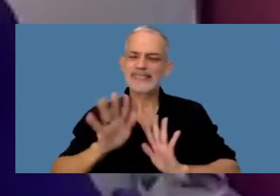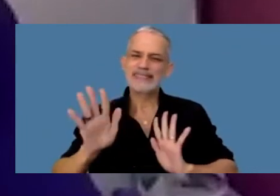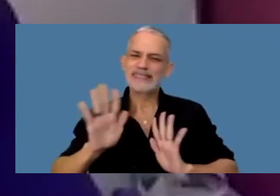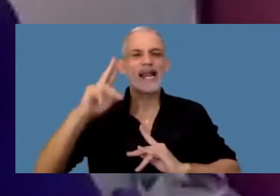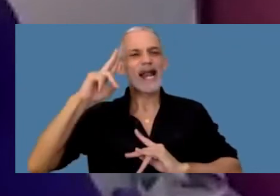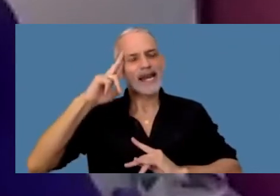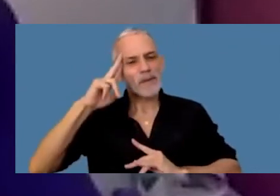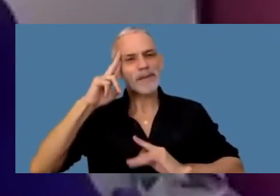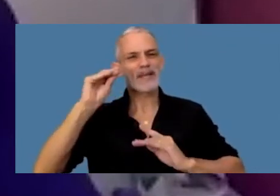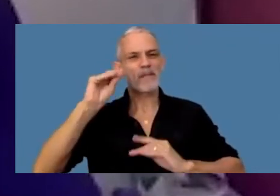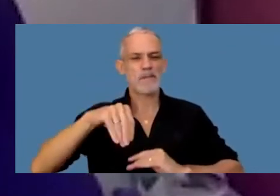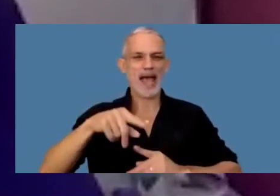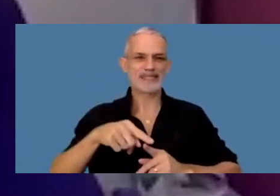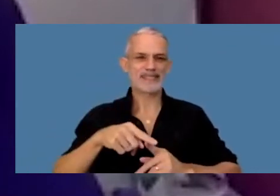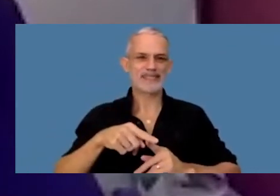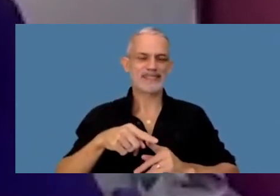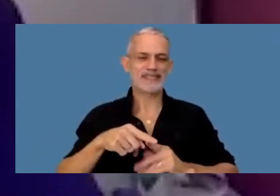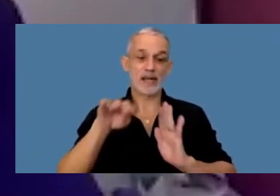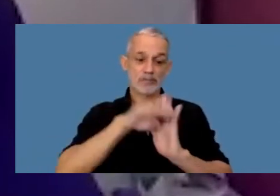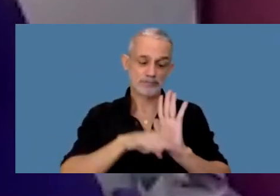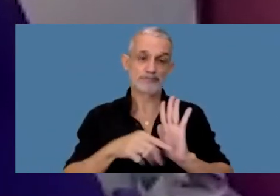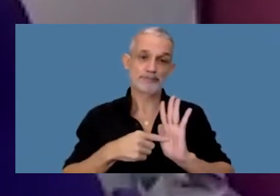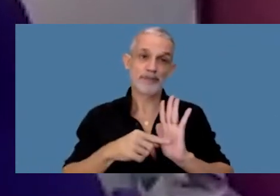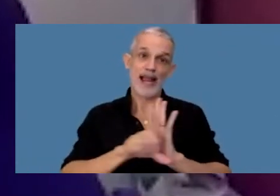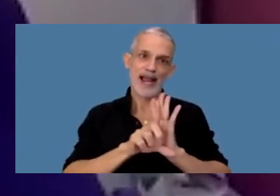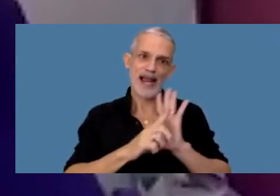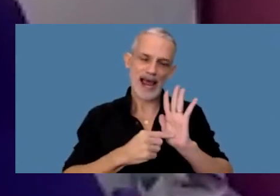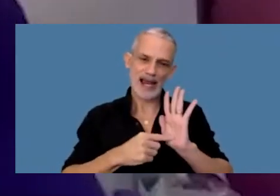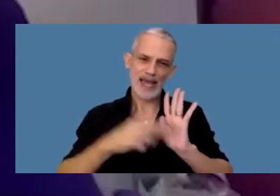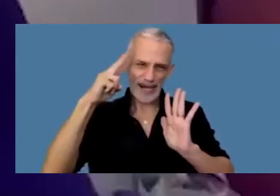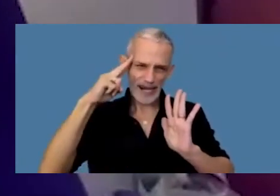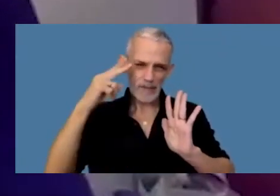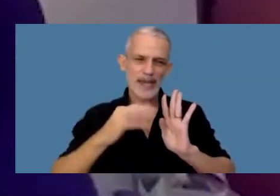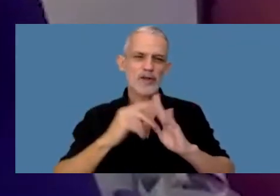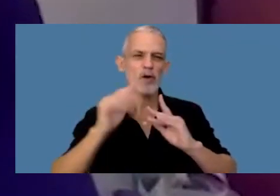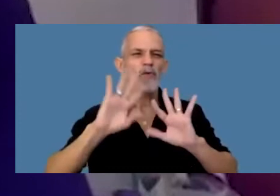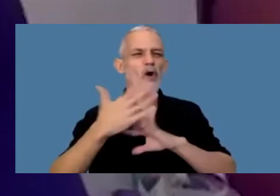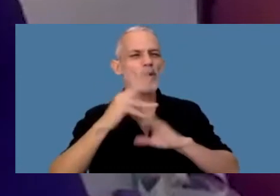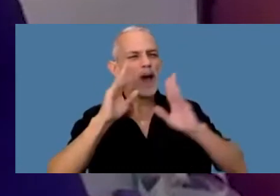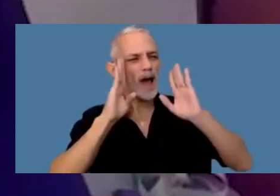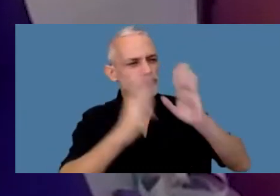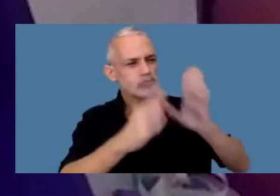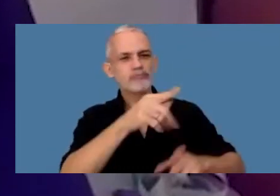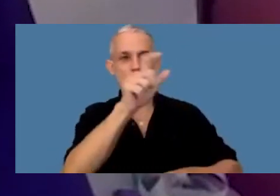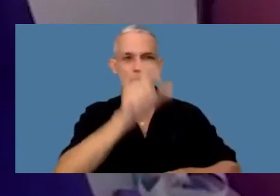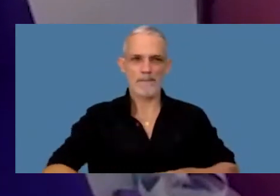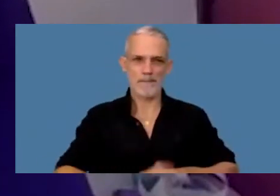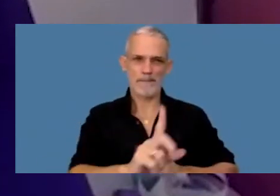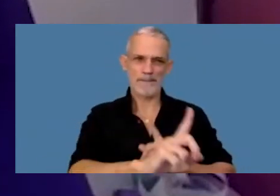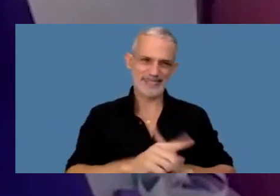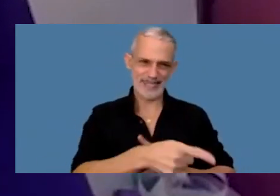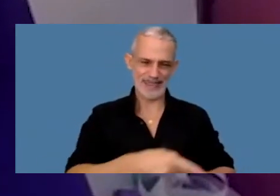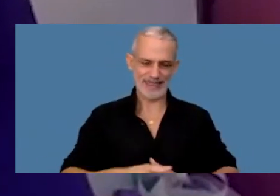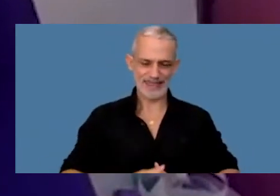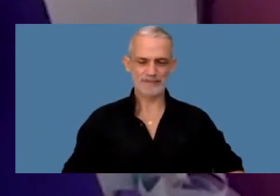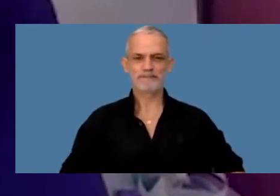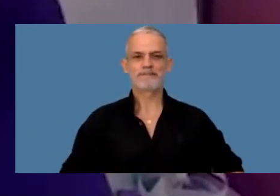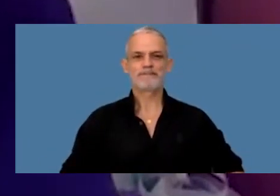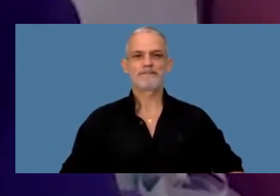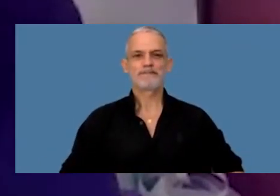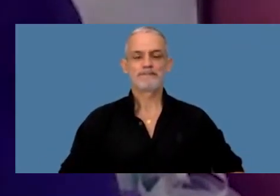ayuda, digamos, a que, bueno, que esa institución o sancione al